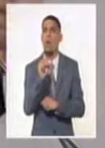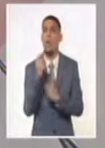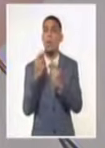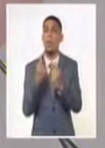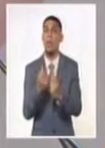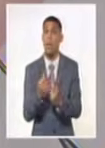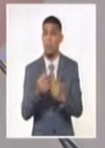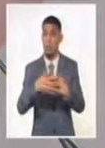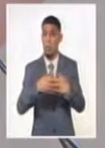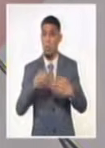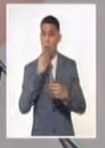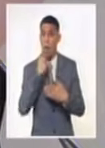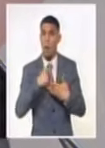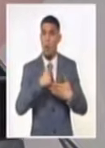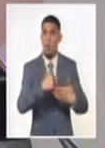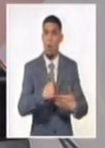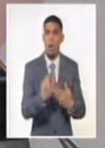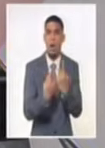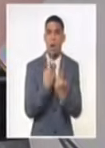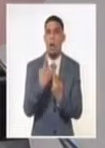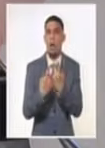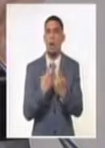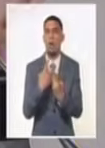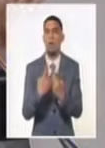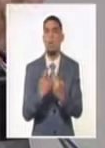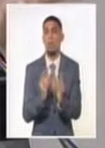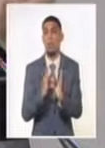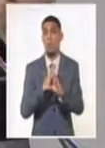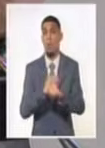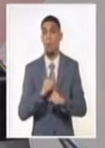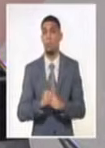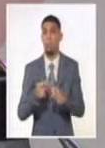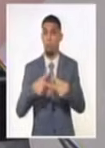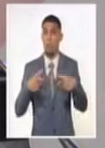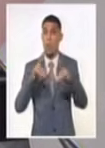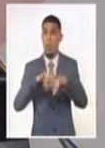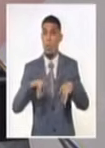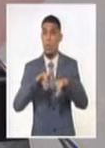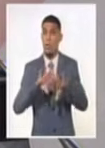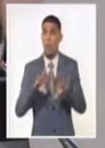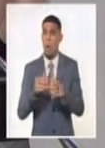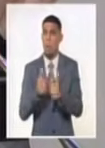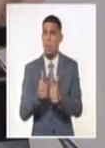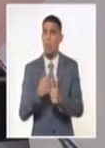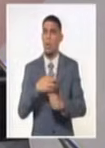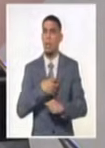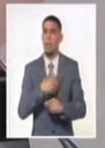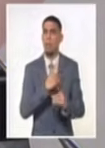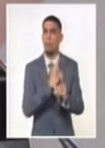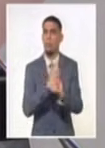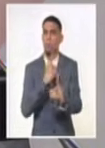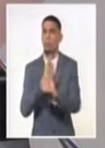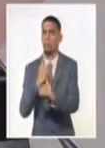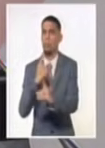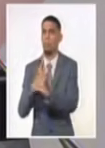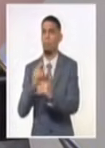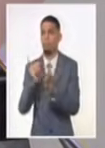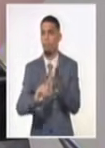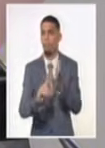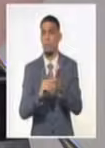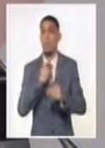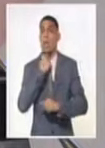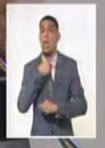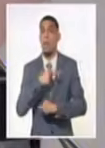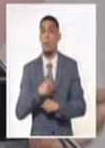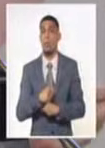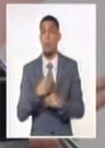poder aliviar algunas de las situaciones que tenemos. Hay muchas universidades que ya van encontrando alternativas energéticas. Nosotros mismos en la dirección